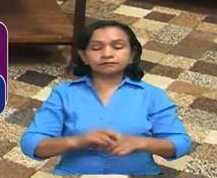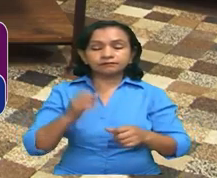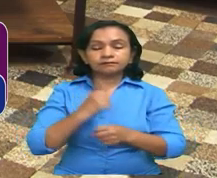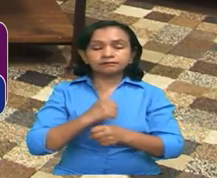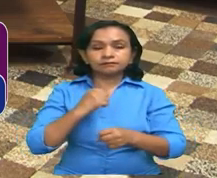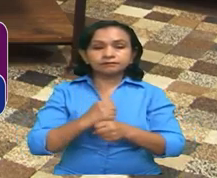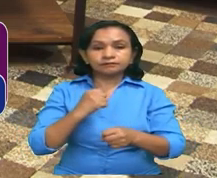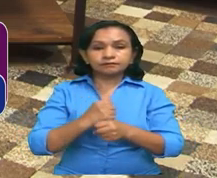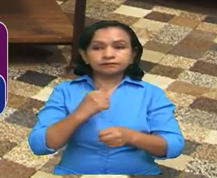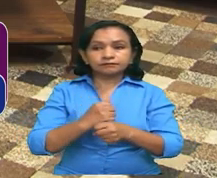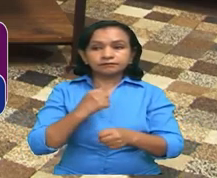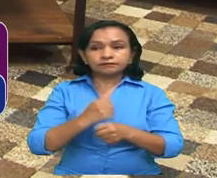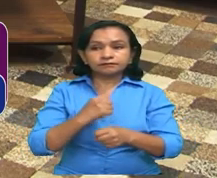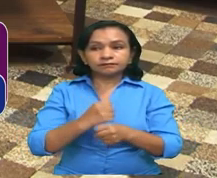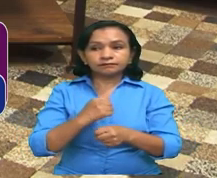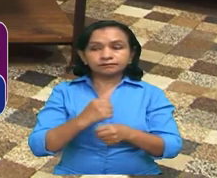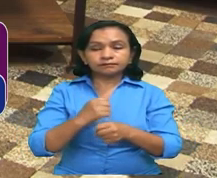también